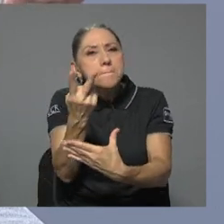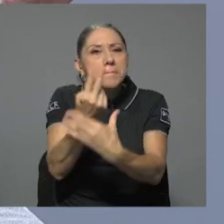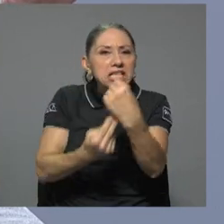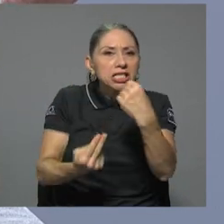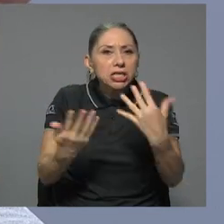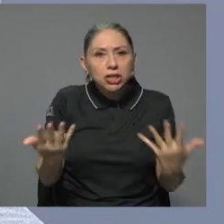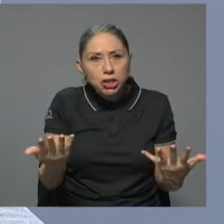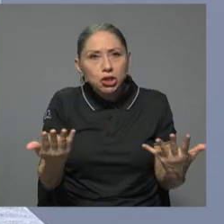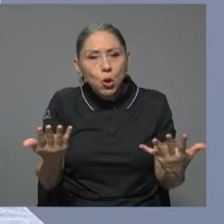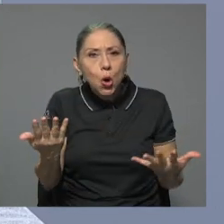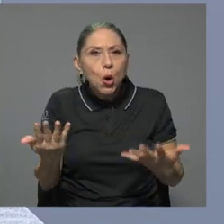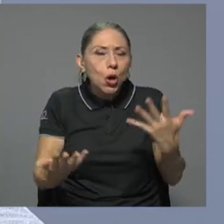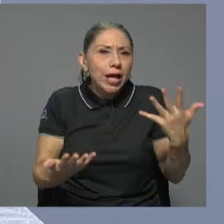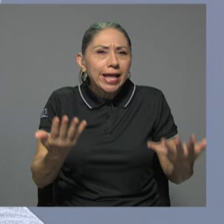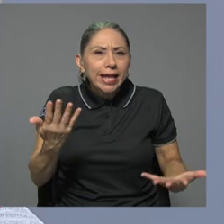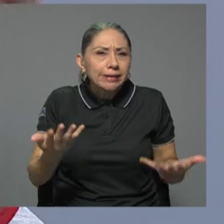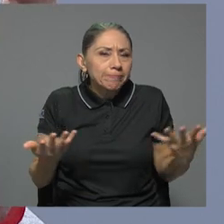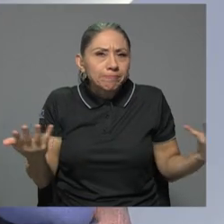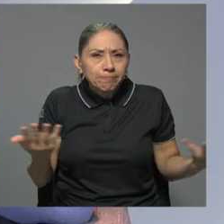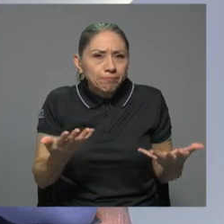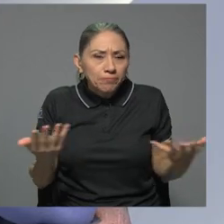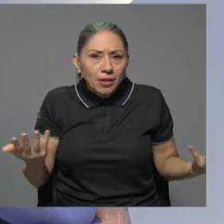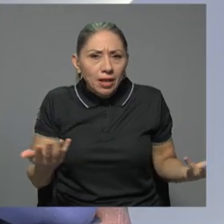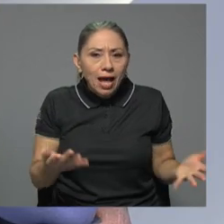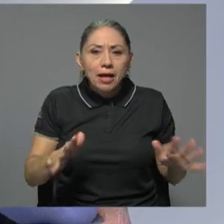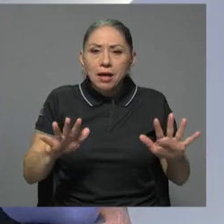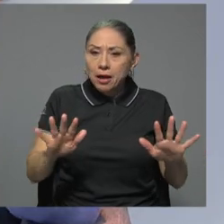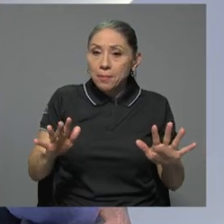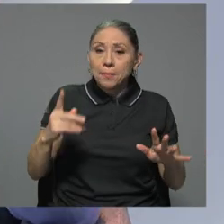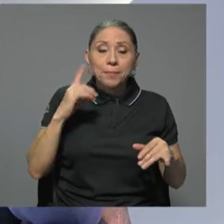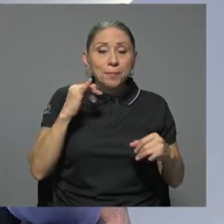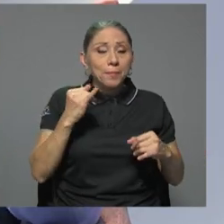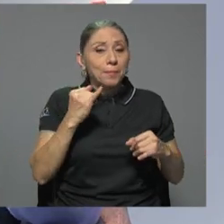el tema el tema